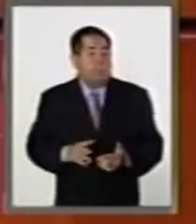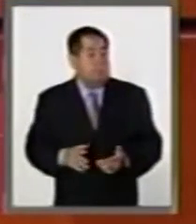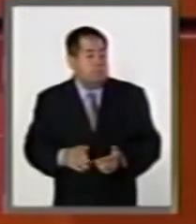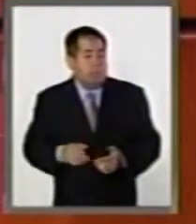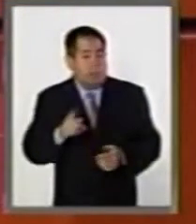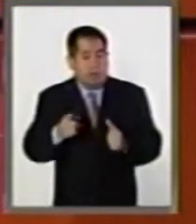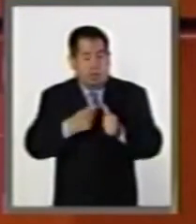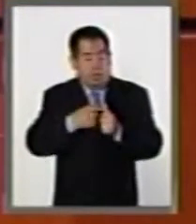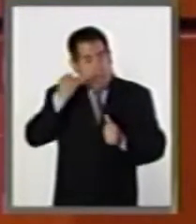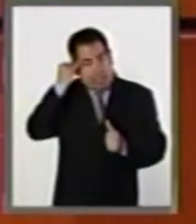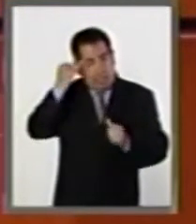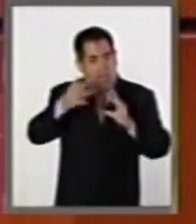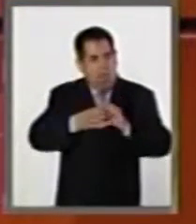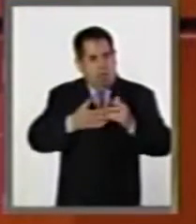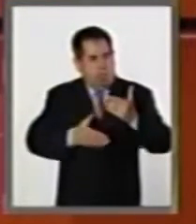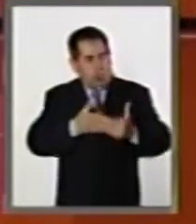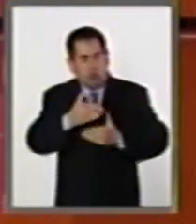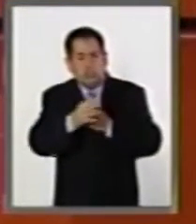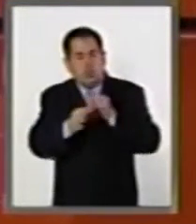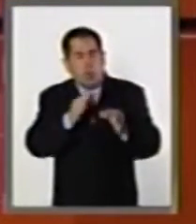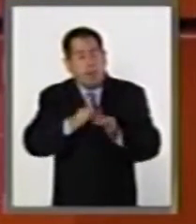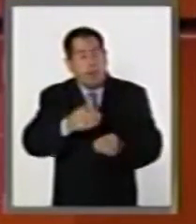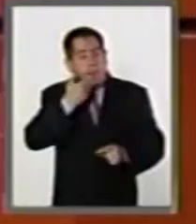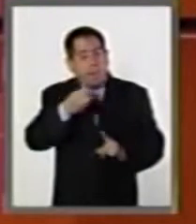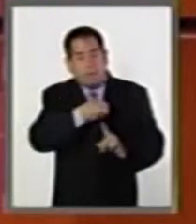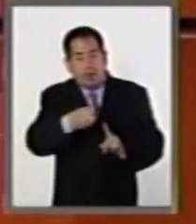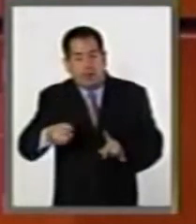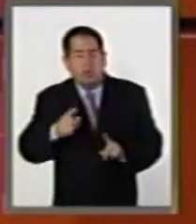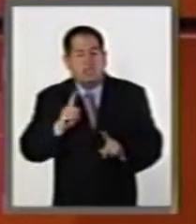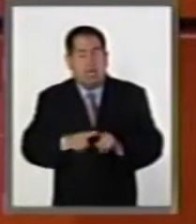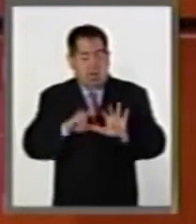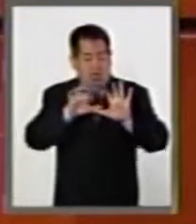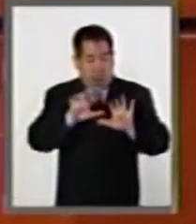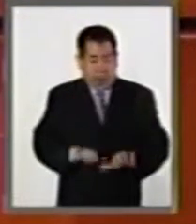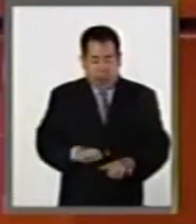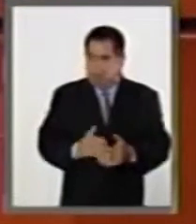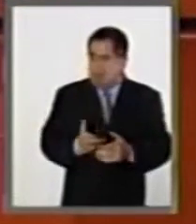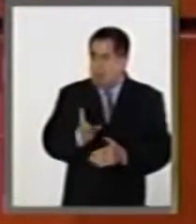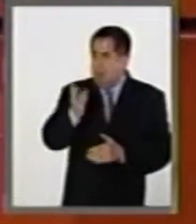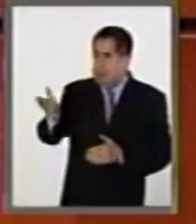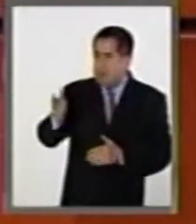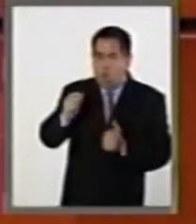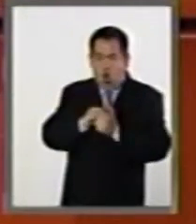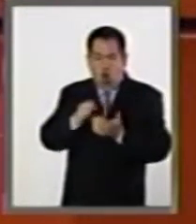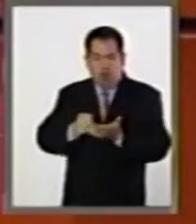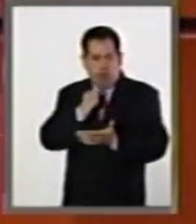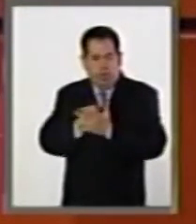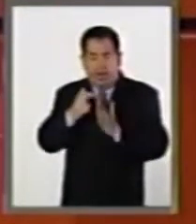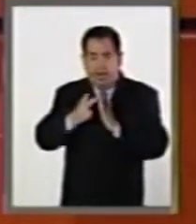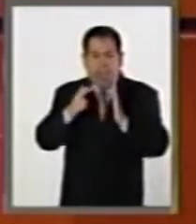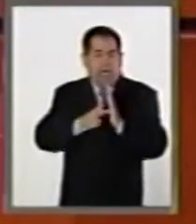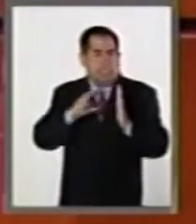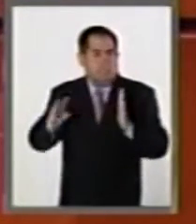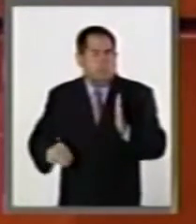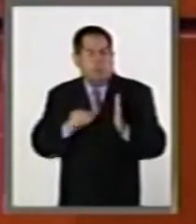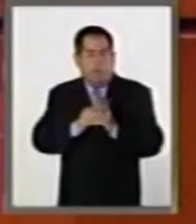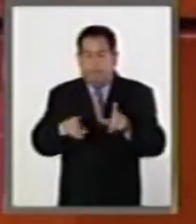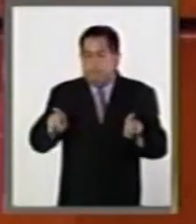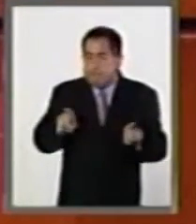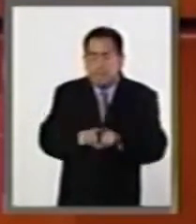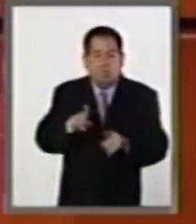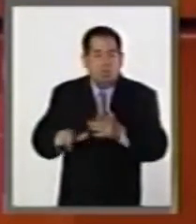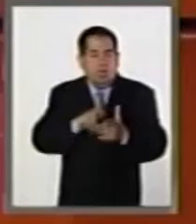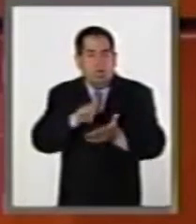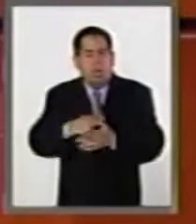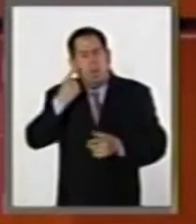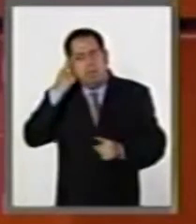el principio del debido proceso, las peticiones se sustanciarán conforme a las reglas establecidas en esta ley,